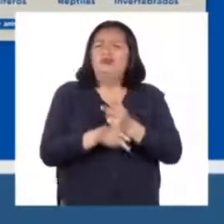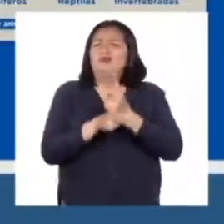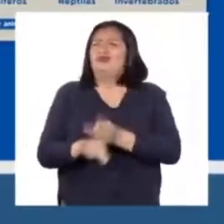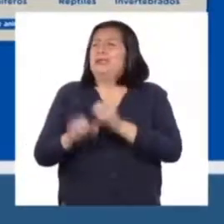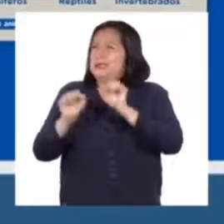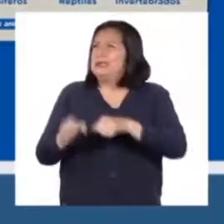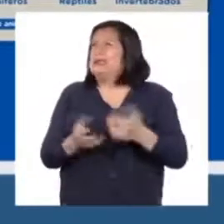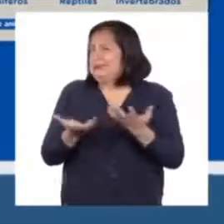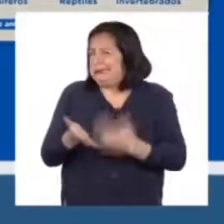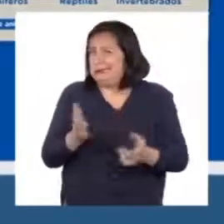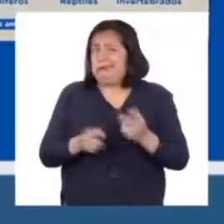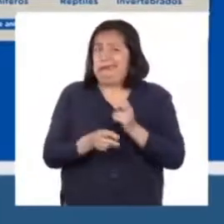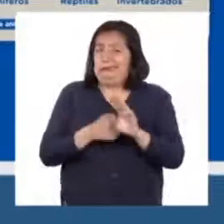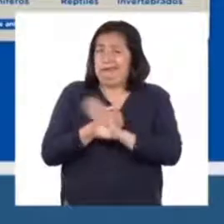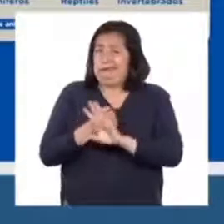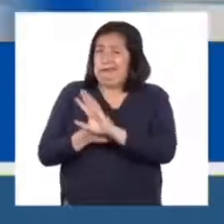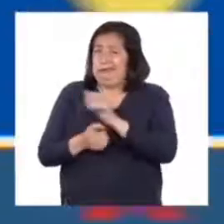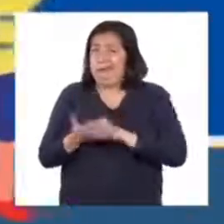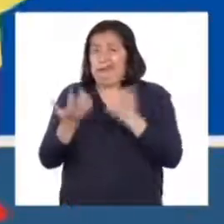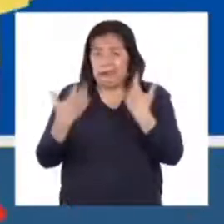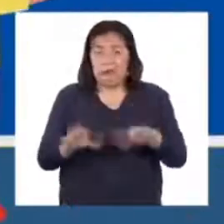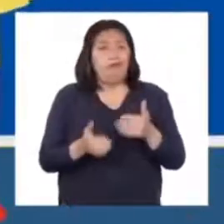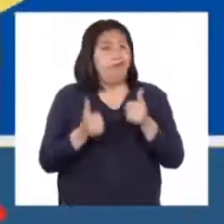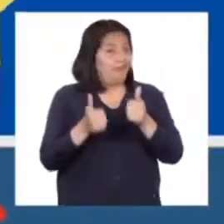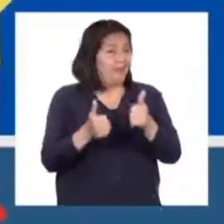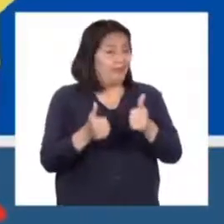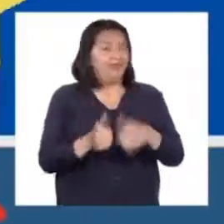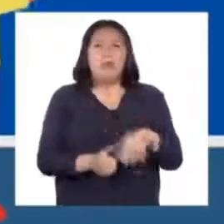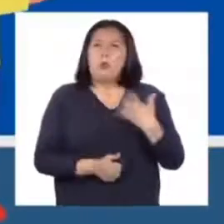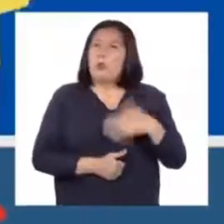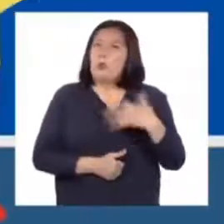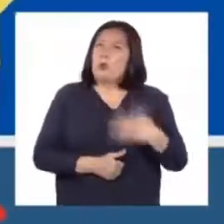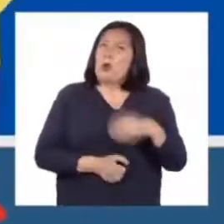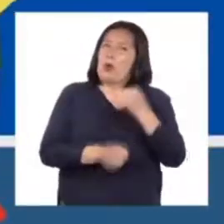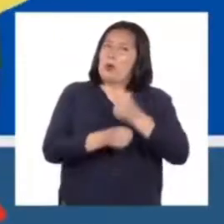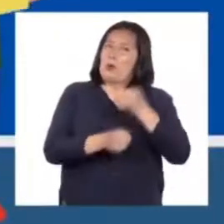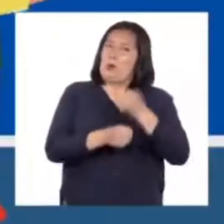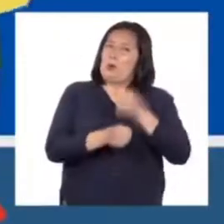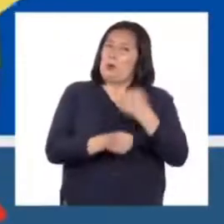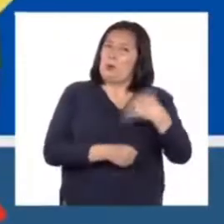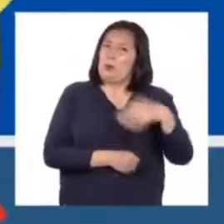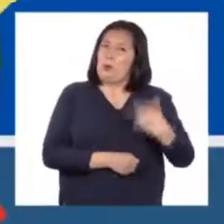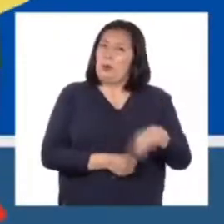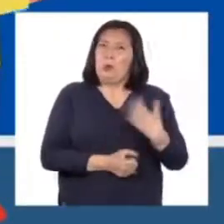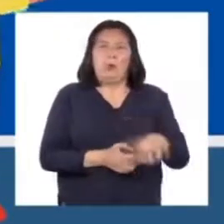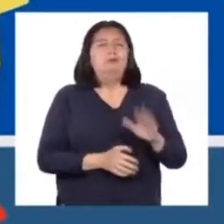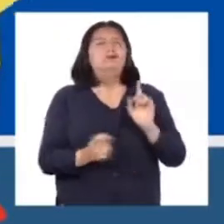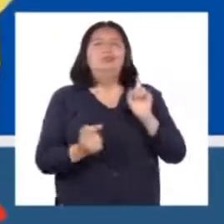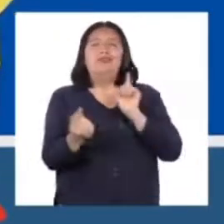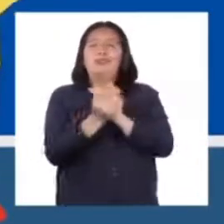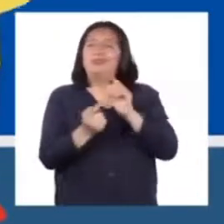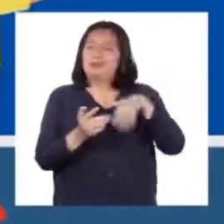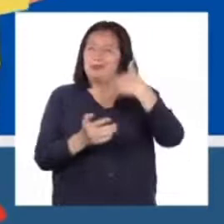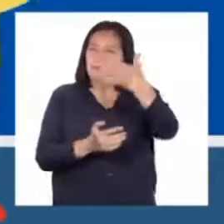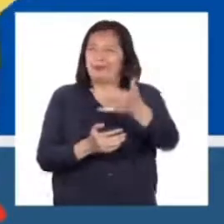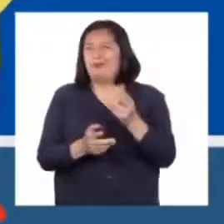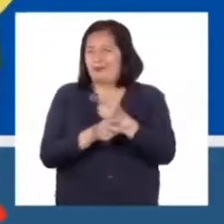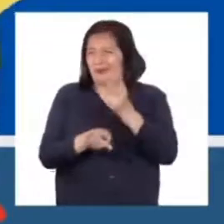y preservarlos. Muy bien. Gran trabajo. Nos vemos pronto. Cuídense